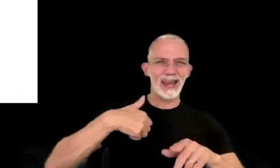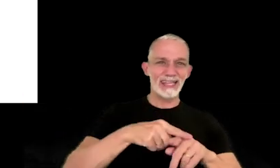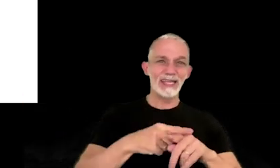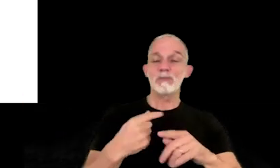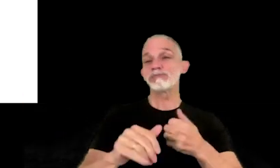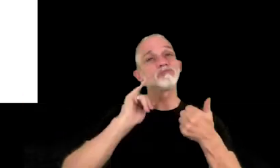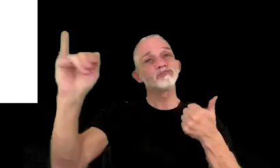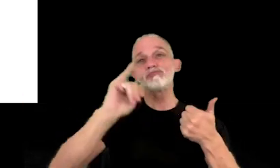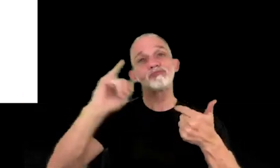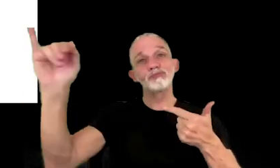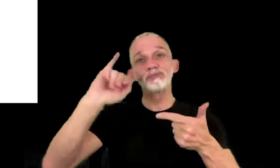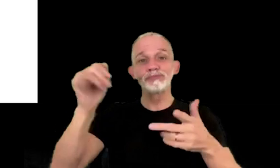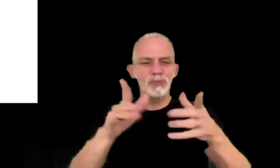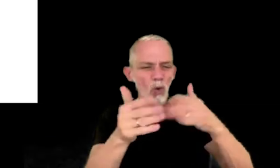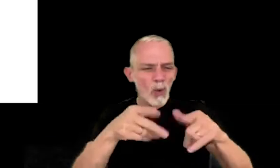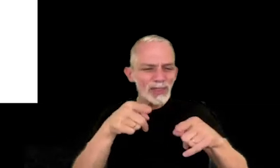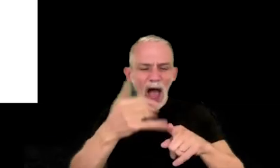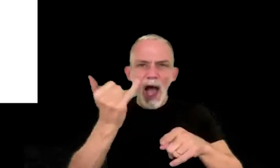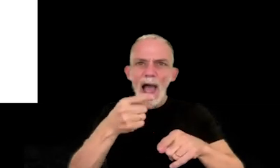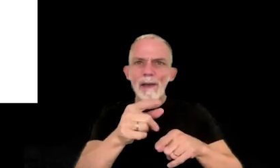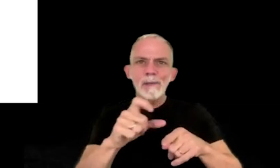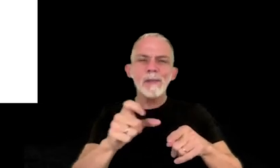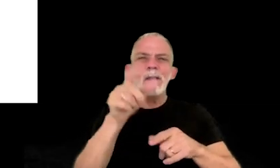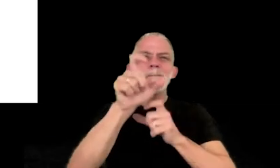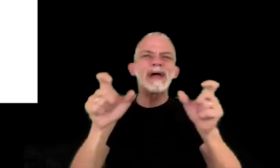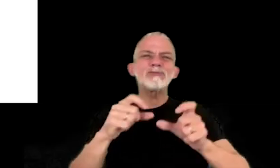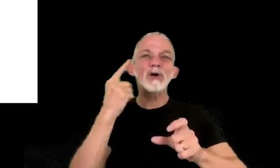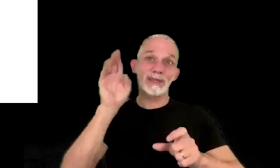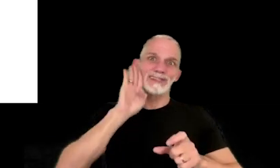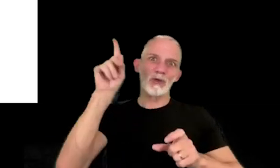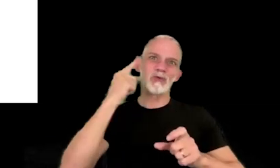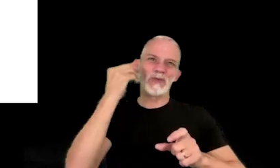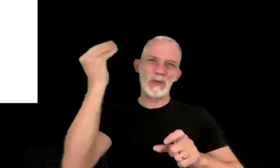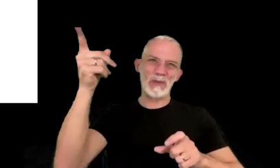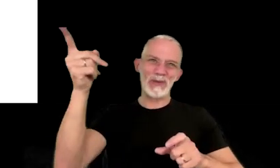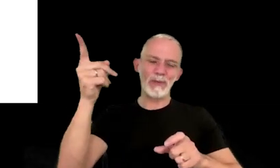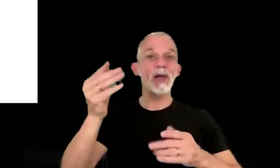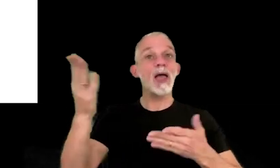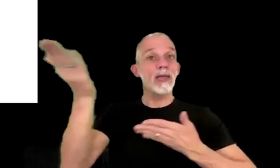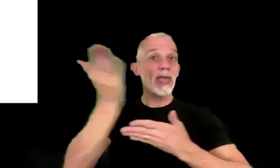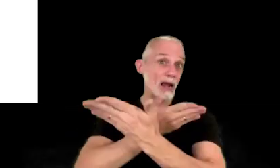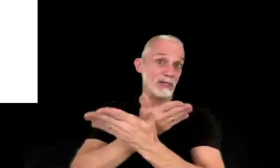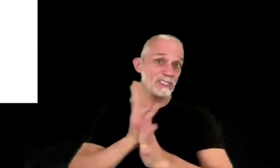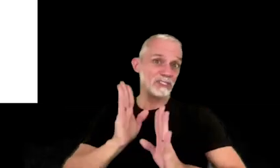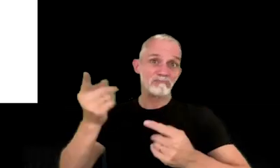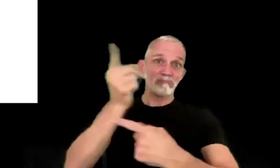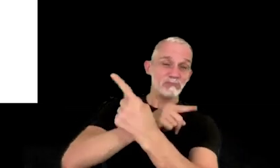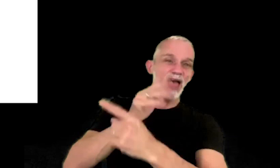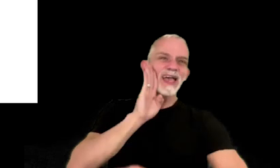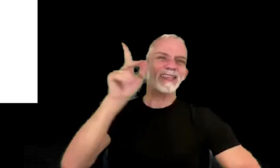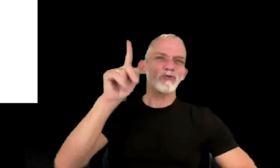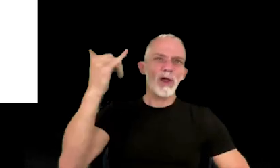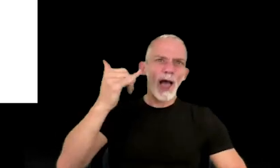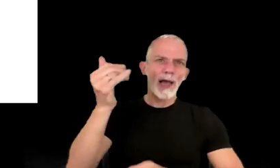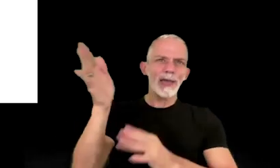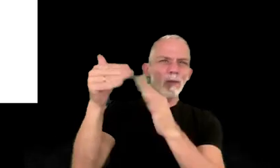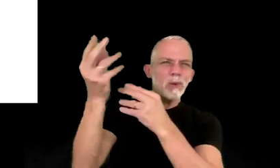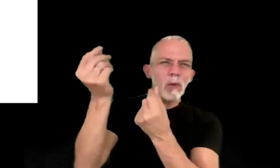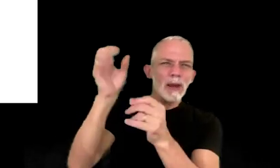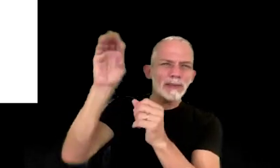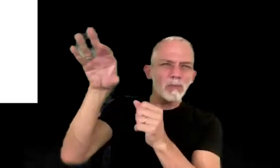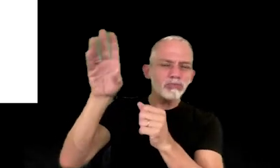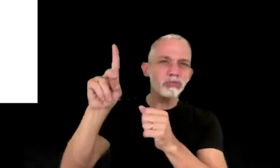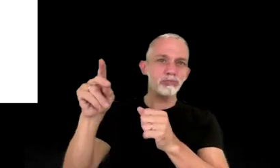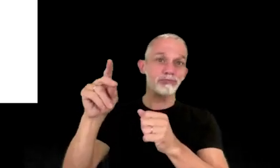Unidos cuentas pertenecientes a residentes norteamericanos y viceversa. Estados Unidos informaría a